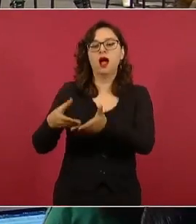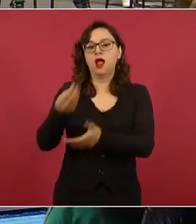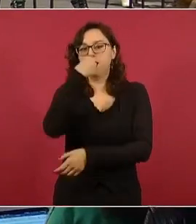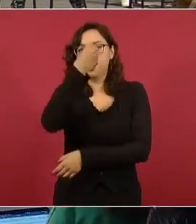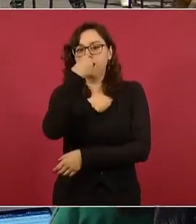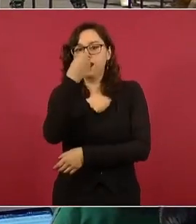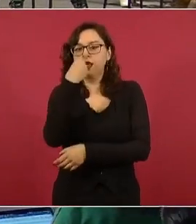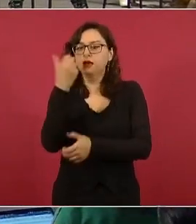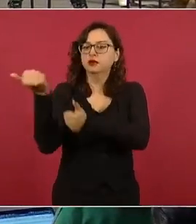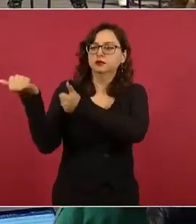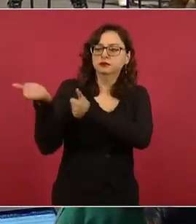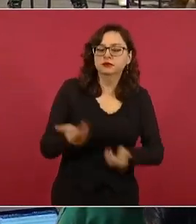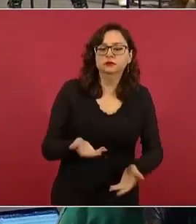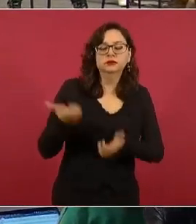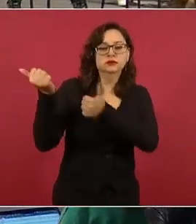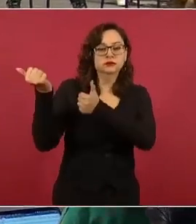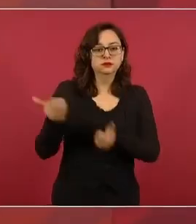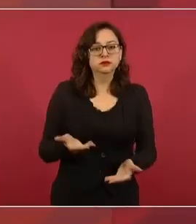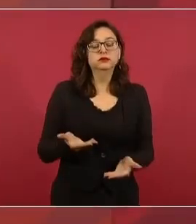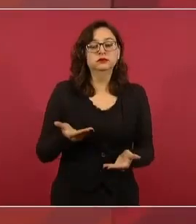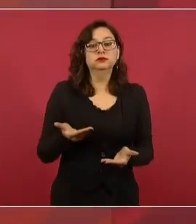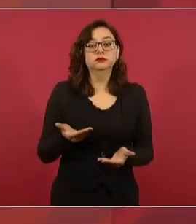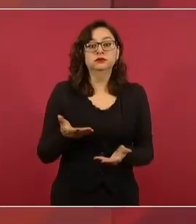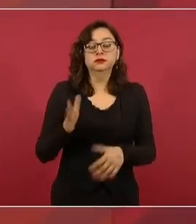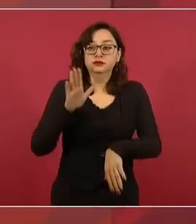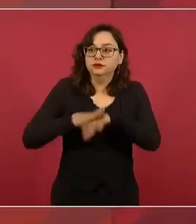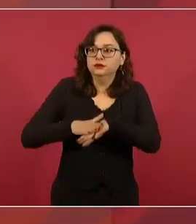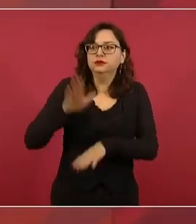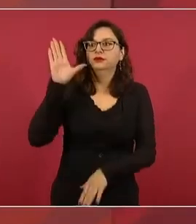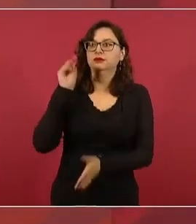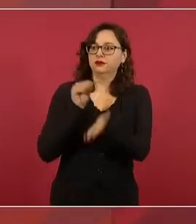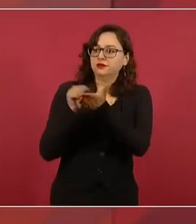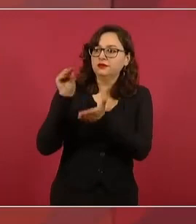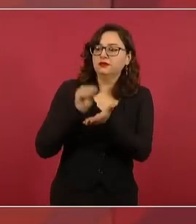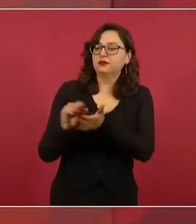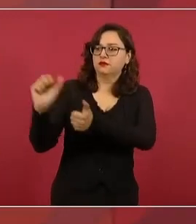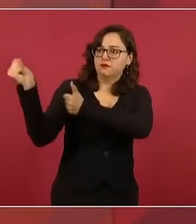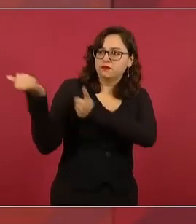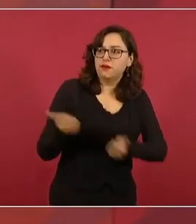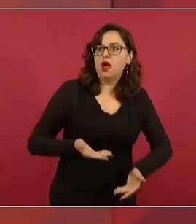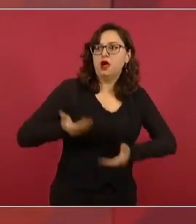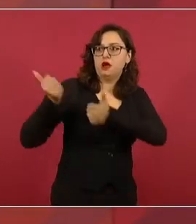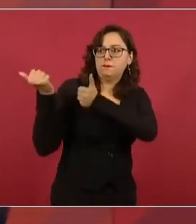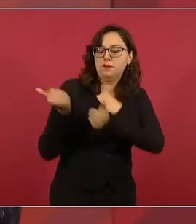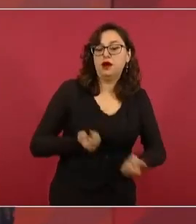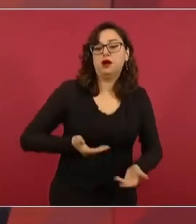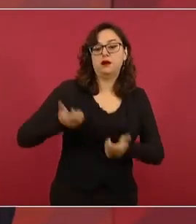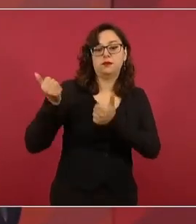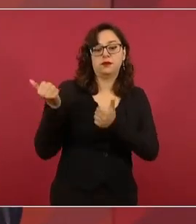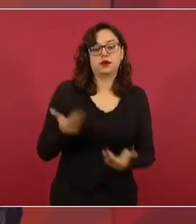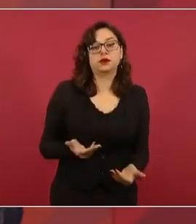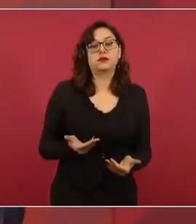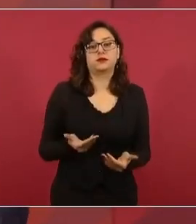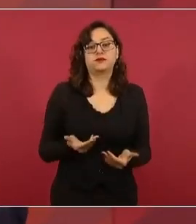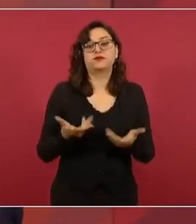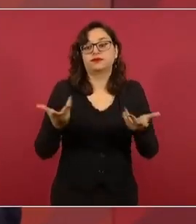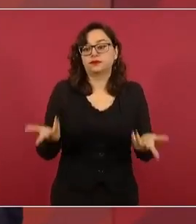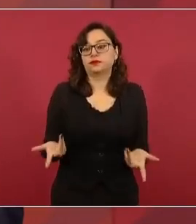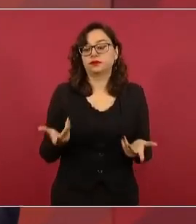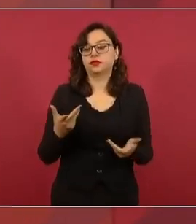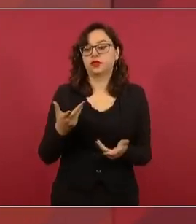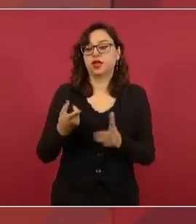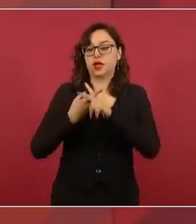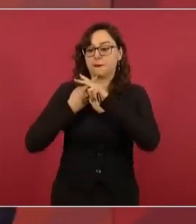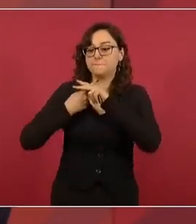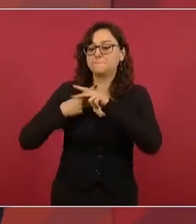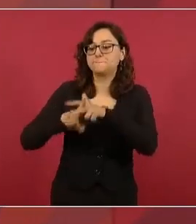a crearse las granjas de cerdo y además se protege el mercado.